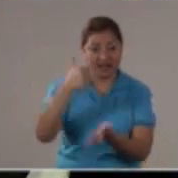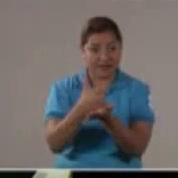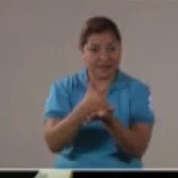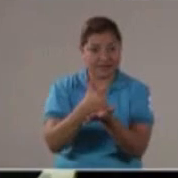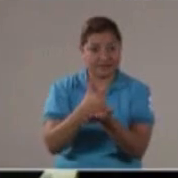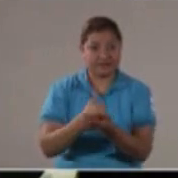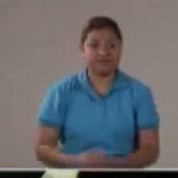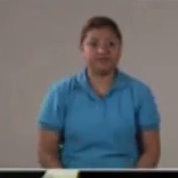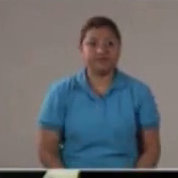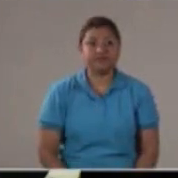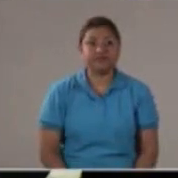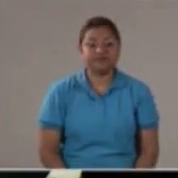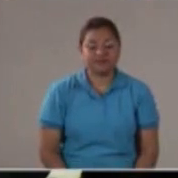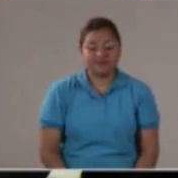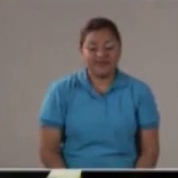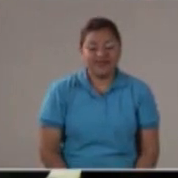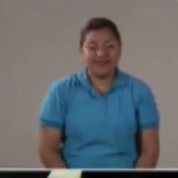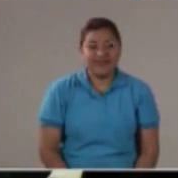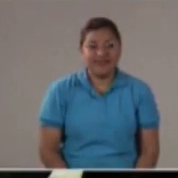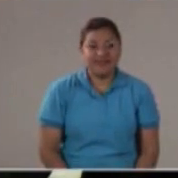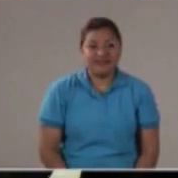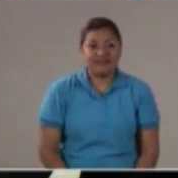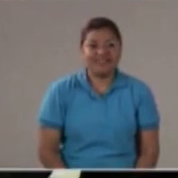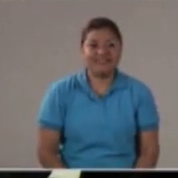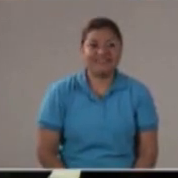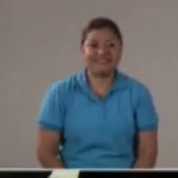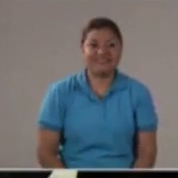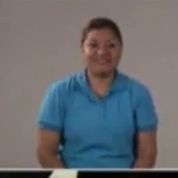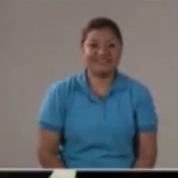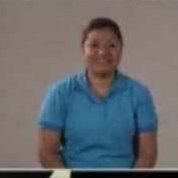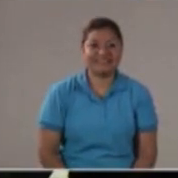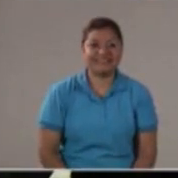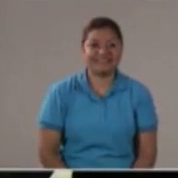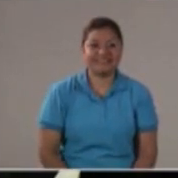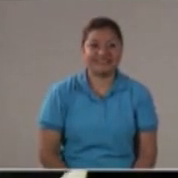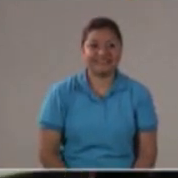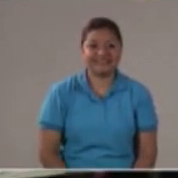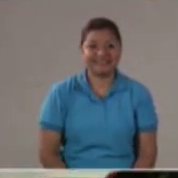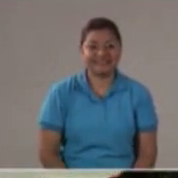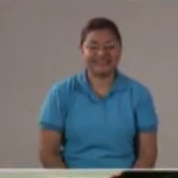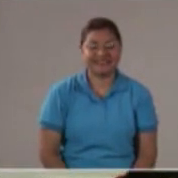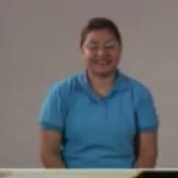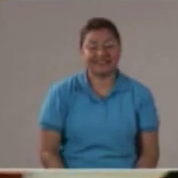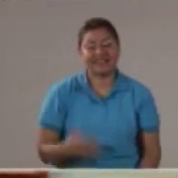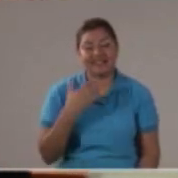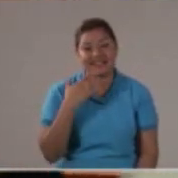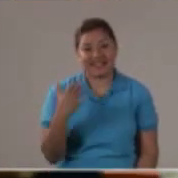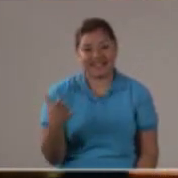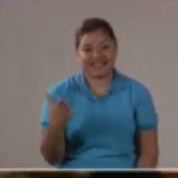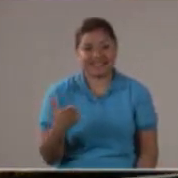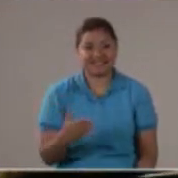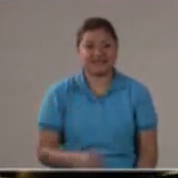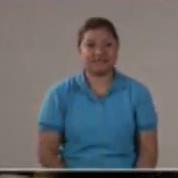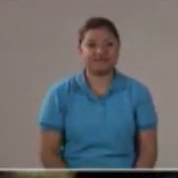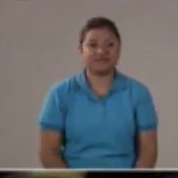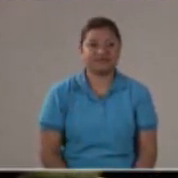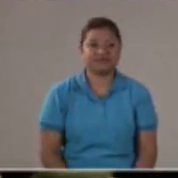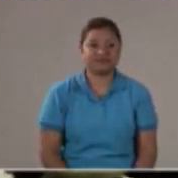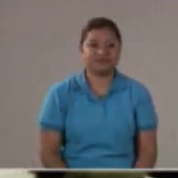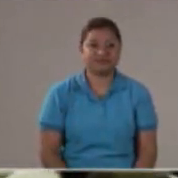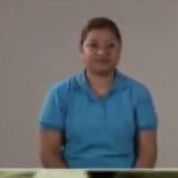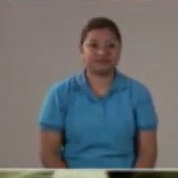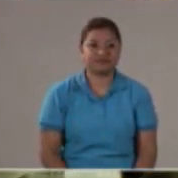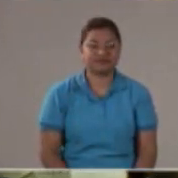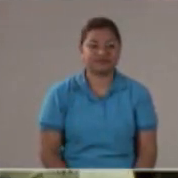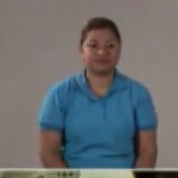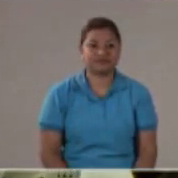Ok. Yo creo que por lo menos yo ya me entendí. Siéntese, por favor, Melquisedec y Jesús. Como tenemos